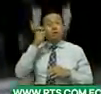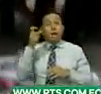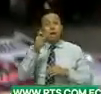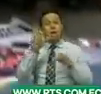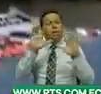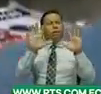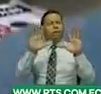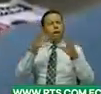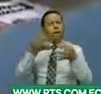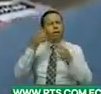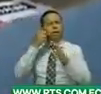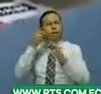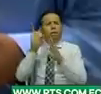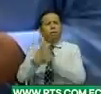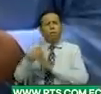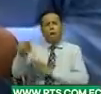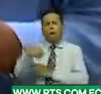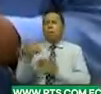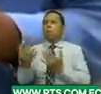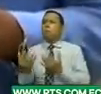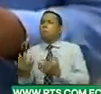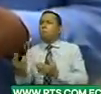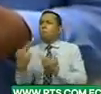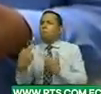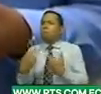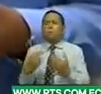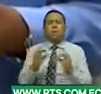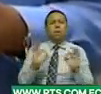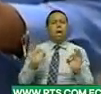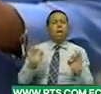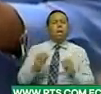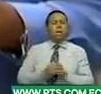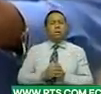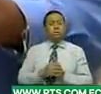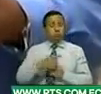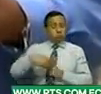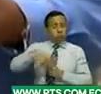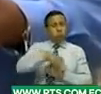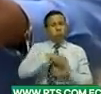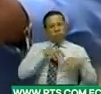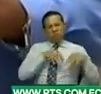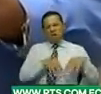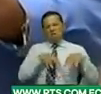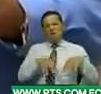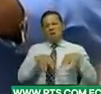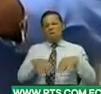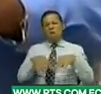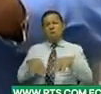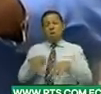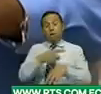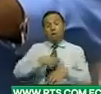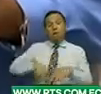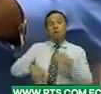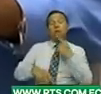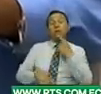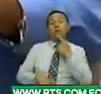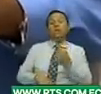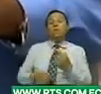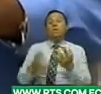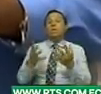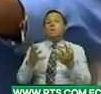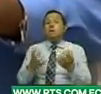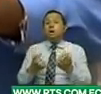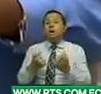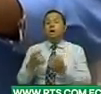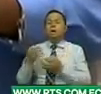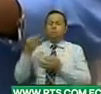investigaciones están a la espera. Y quienes participaron en este plantón en el centro de Guayaquil no pierden las esperanzas de que se haga